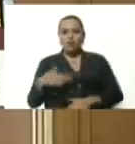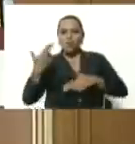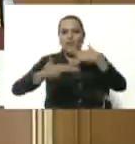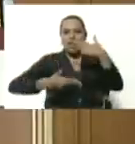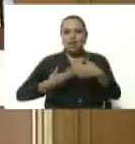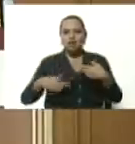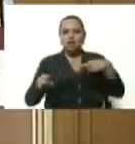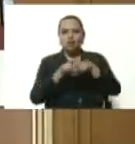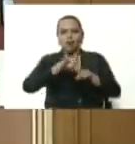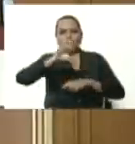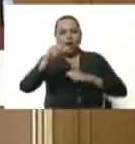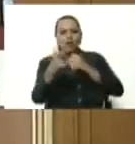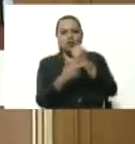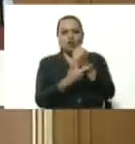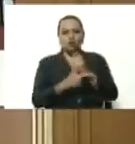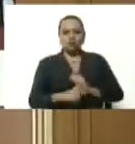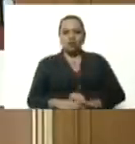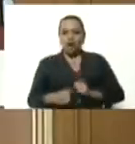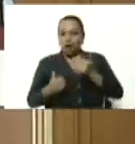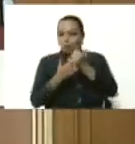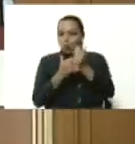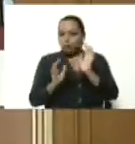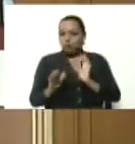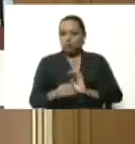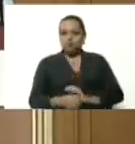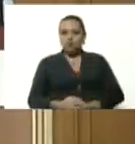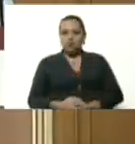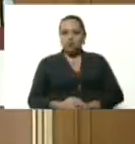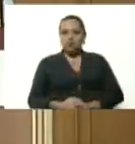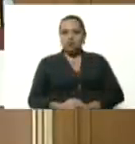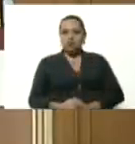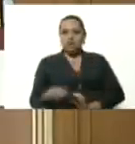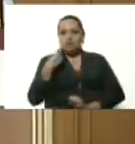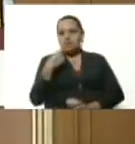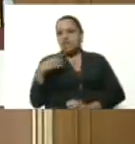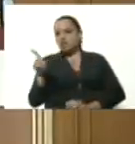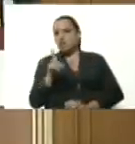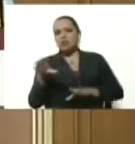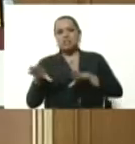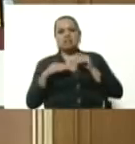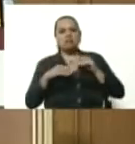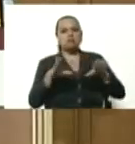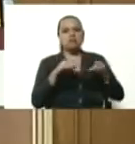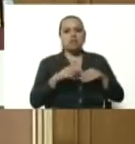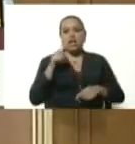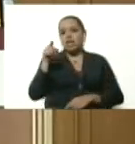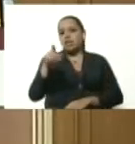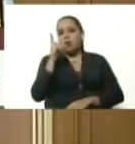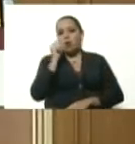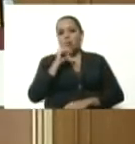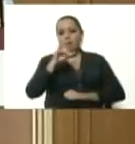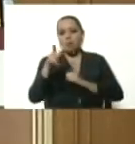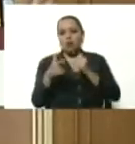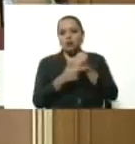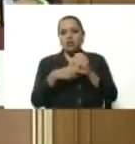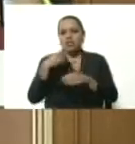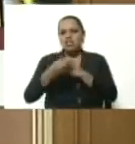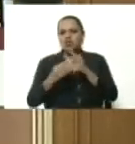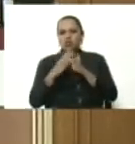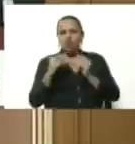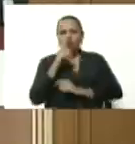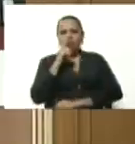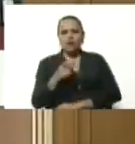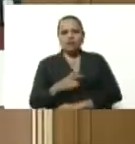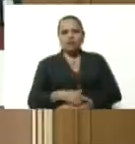Juan Guaidó, precisamente hablan de que no se acata tal o cual cosa, y este señor hizo todo lo que hizo y